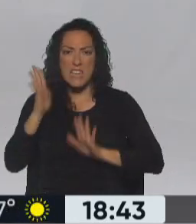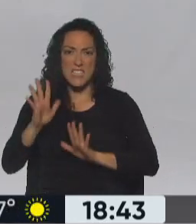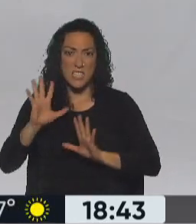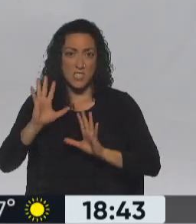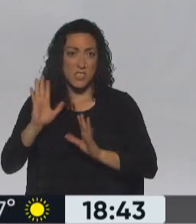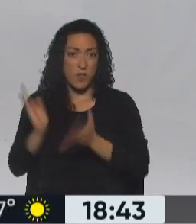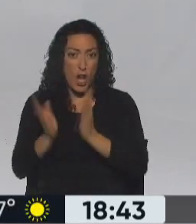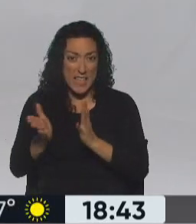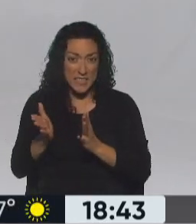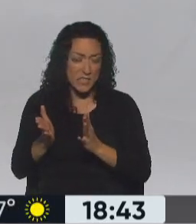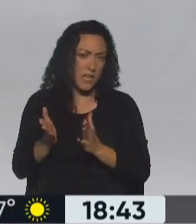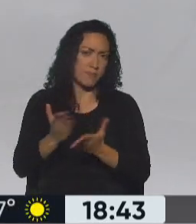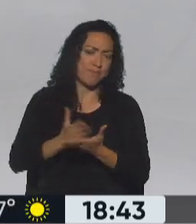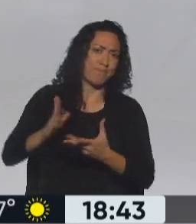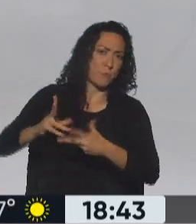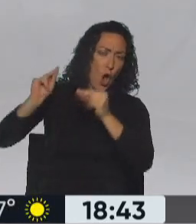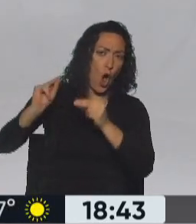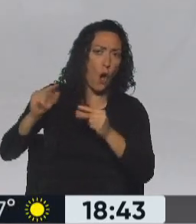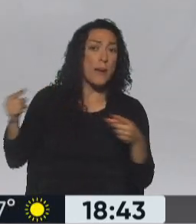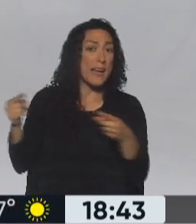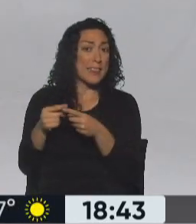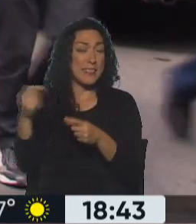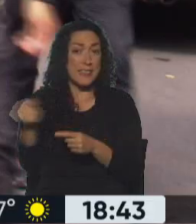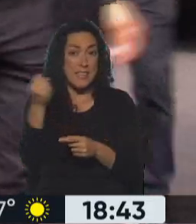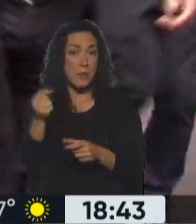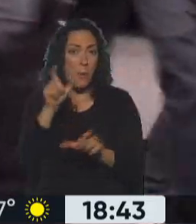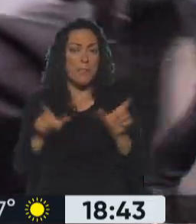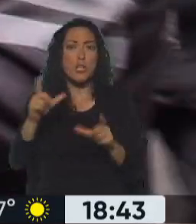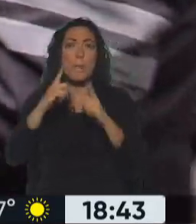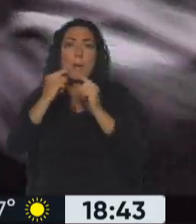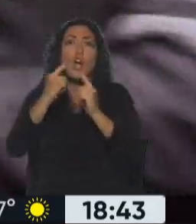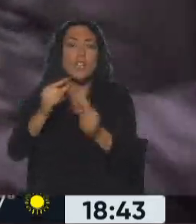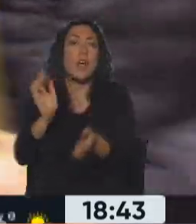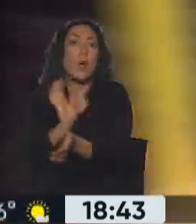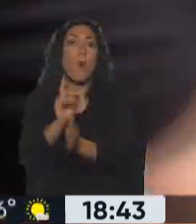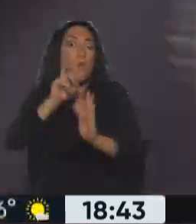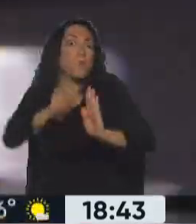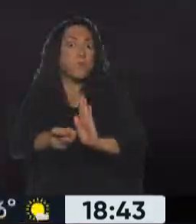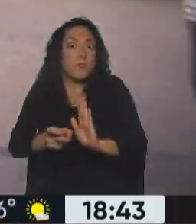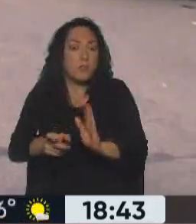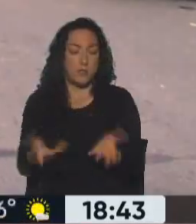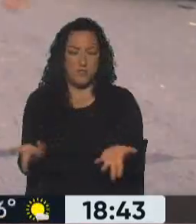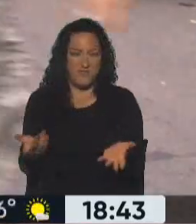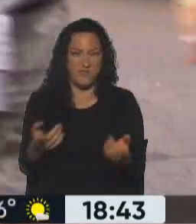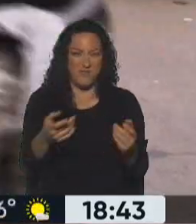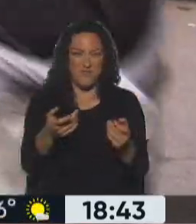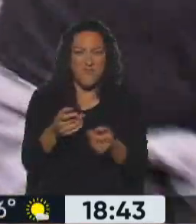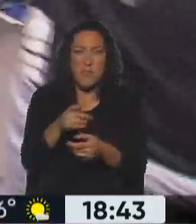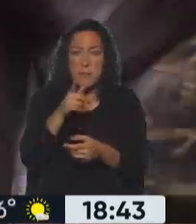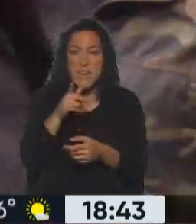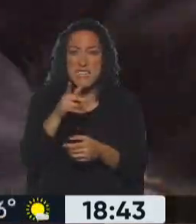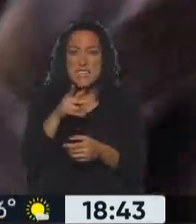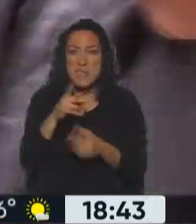porque creemos que verdaderamente lo que buscan es la criminalización de la protesta, endurecer la reacción frente a